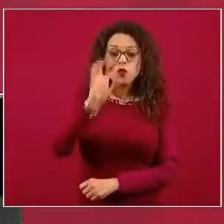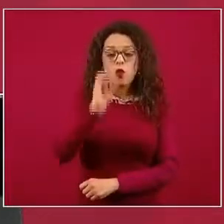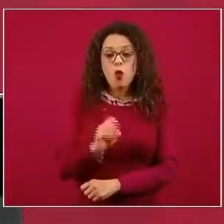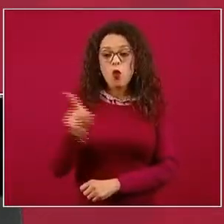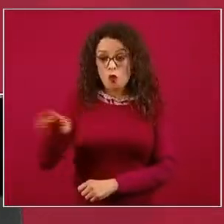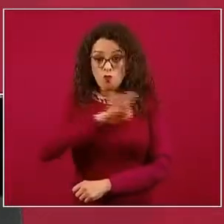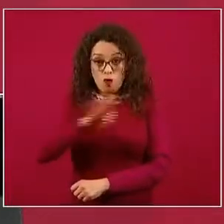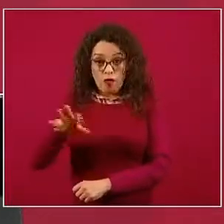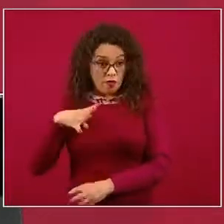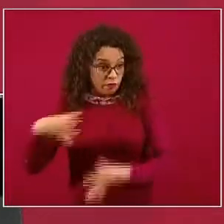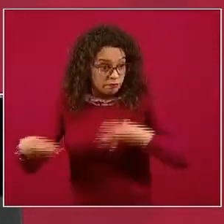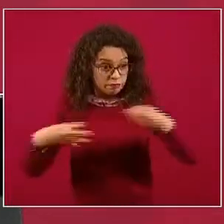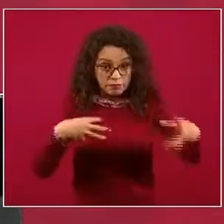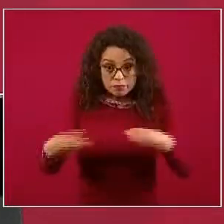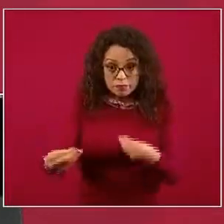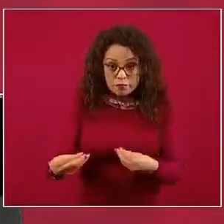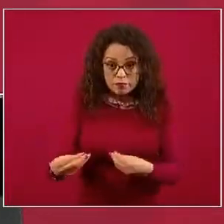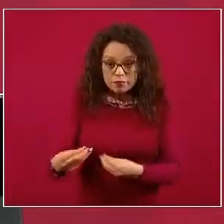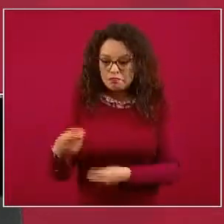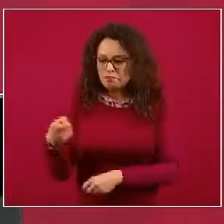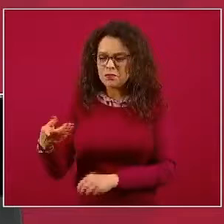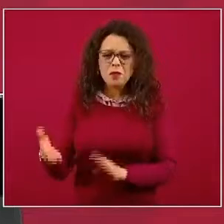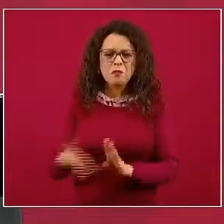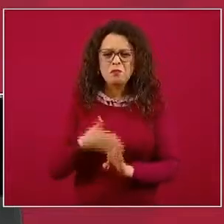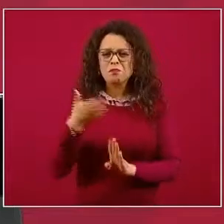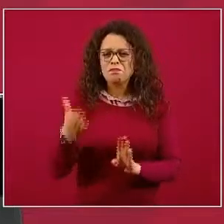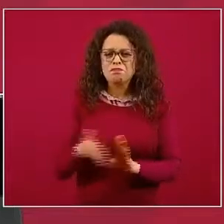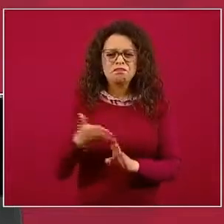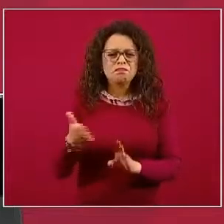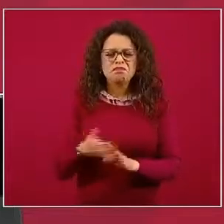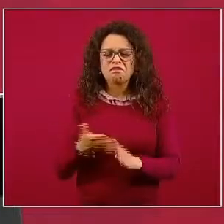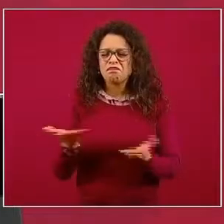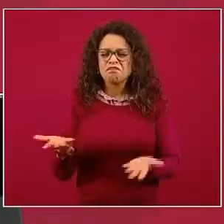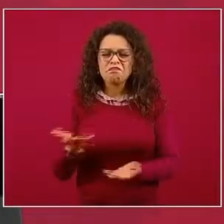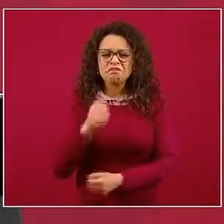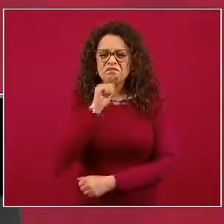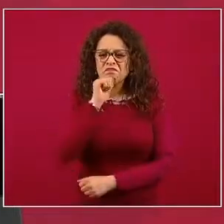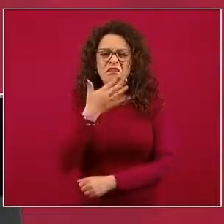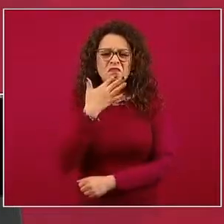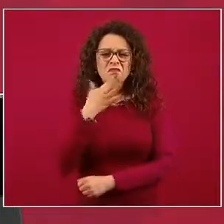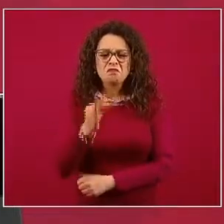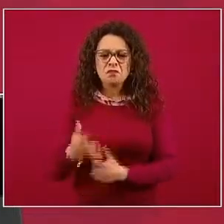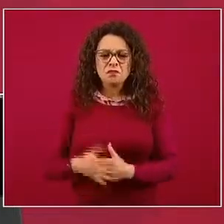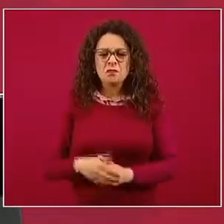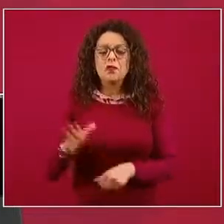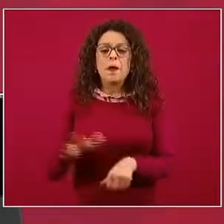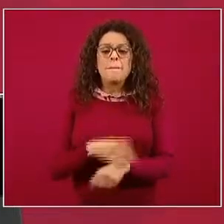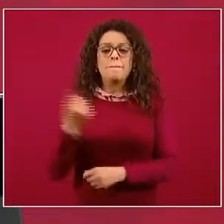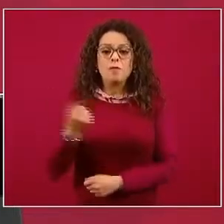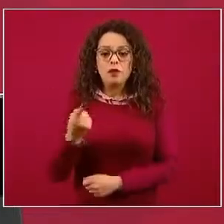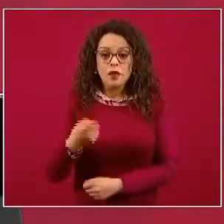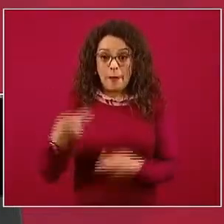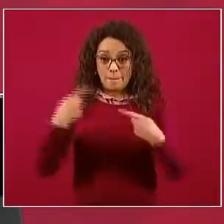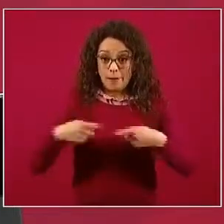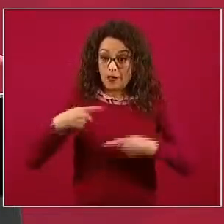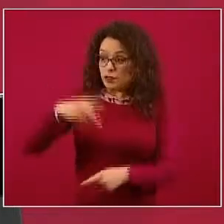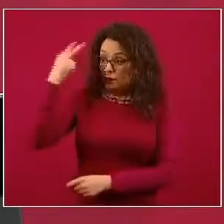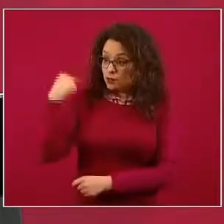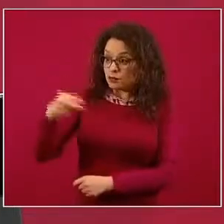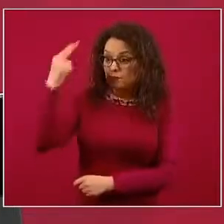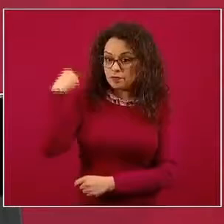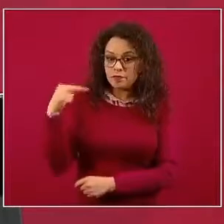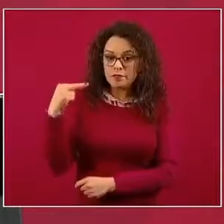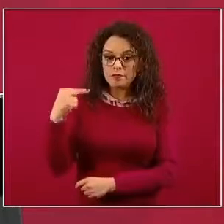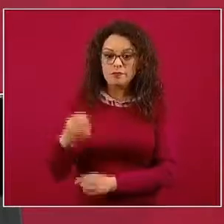contagiantes de COVID es una parte muy reducida. Entre otras razones, porque generalmente las personas viajeras están en